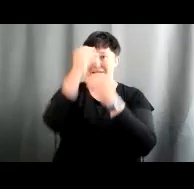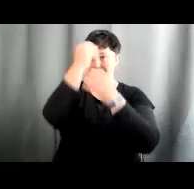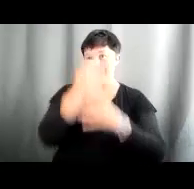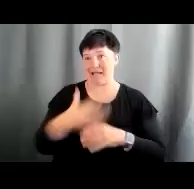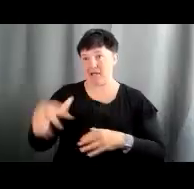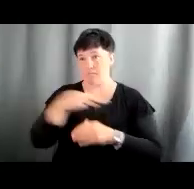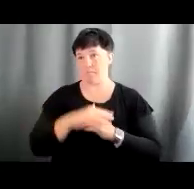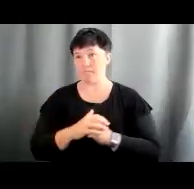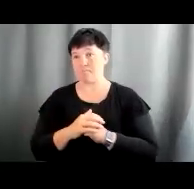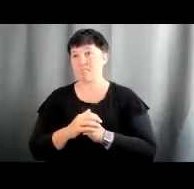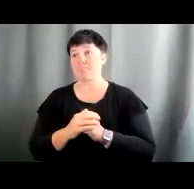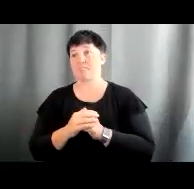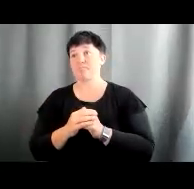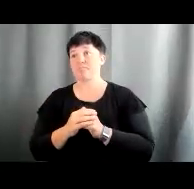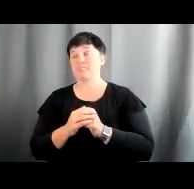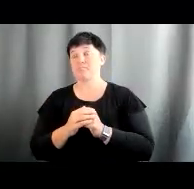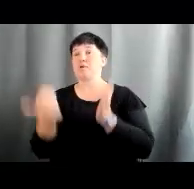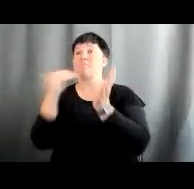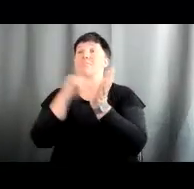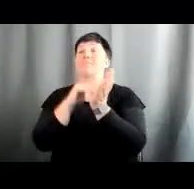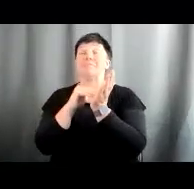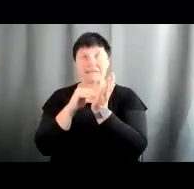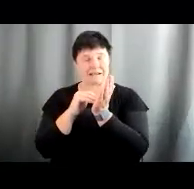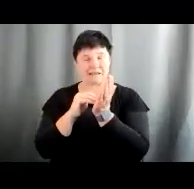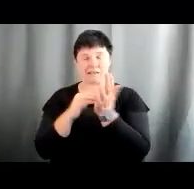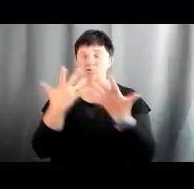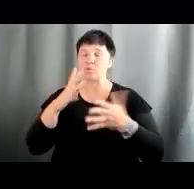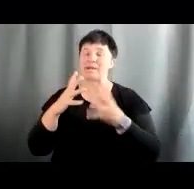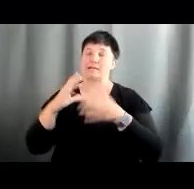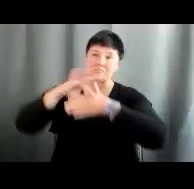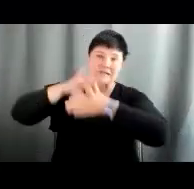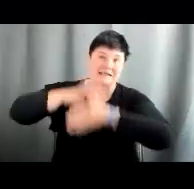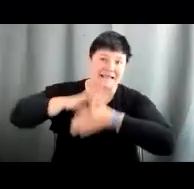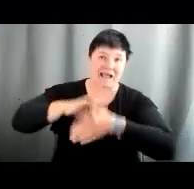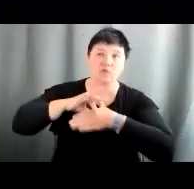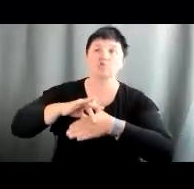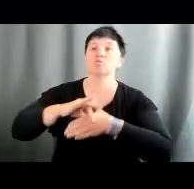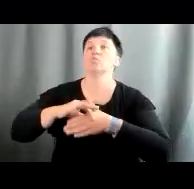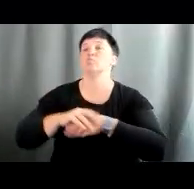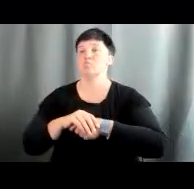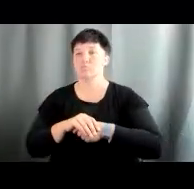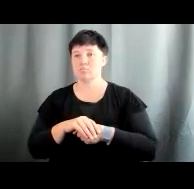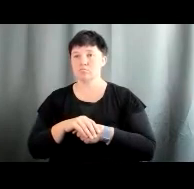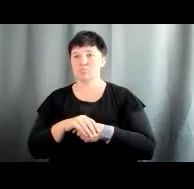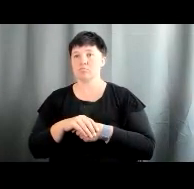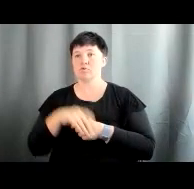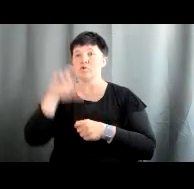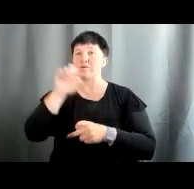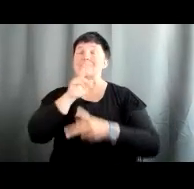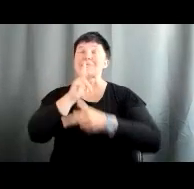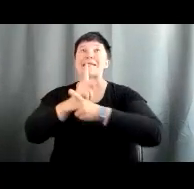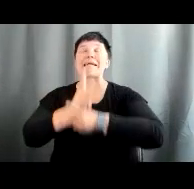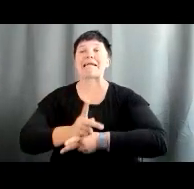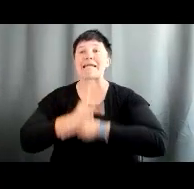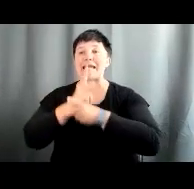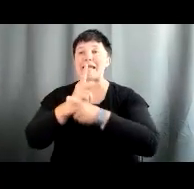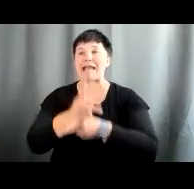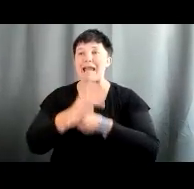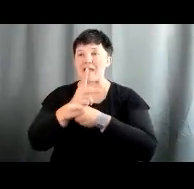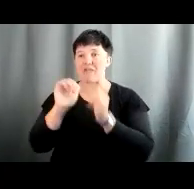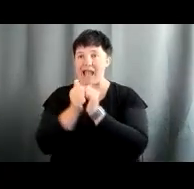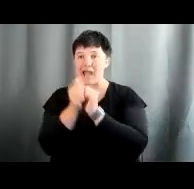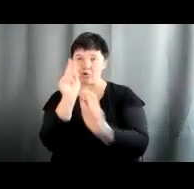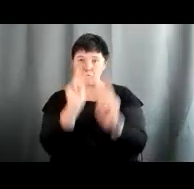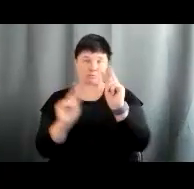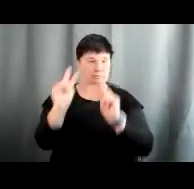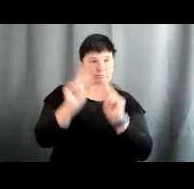Pero repito, es algo que depende mucho del contexto. Como ya mencionó Peter, hay que tener mucho cuidado, pero creo que eso es algo. ¿Hay